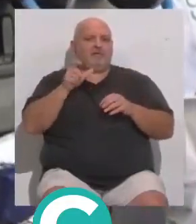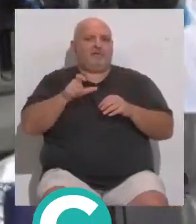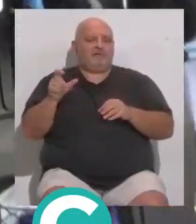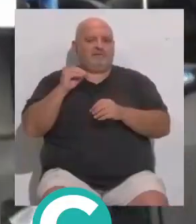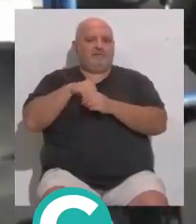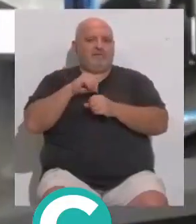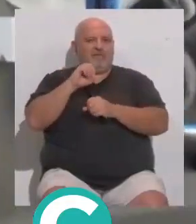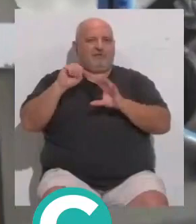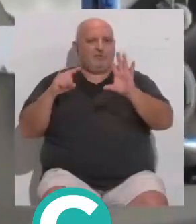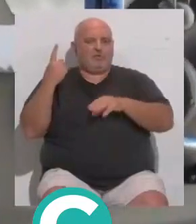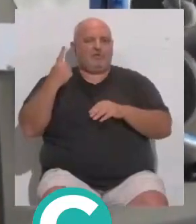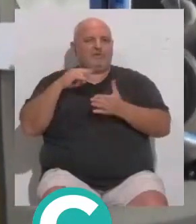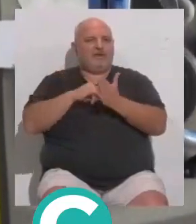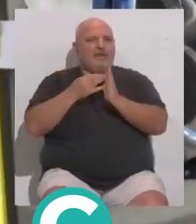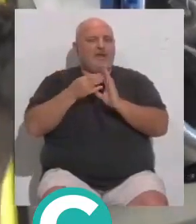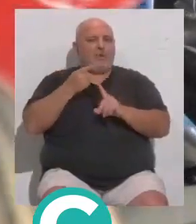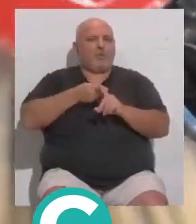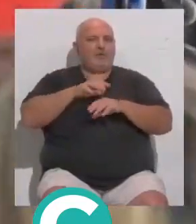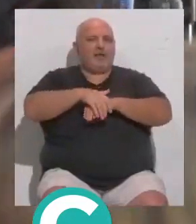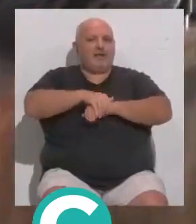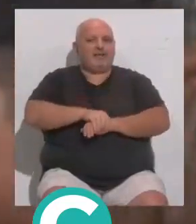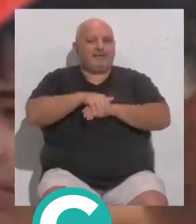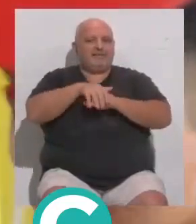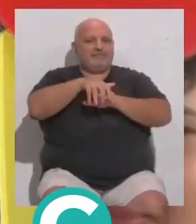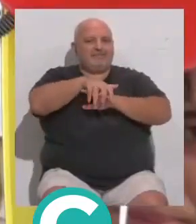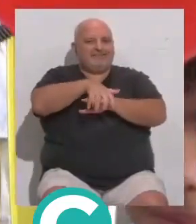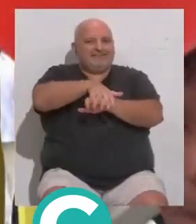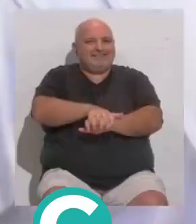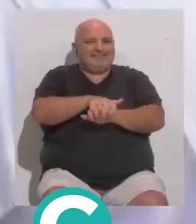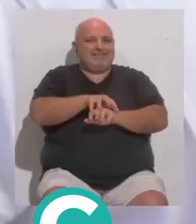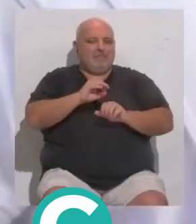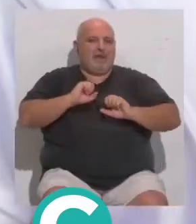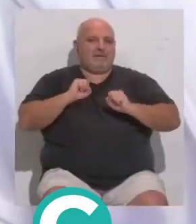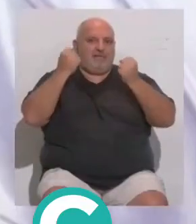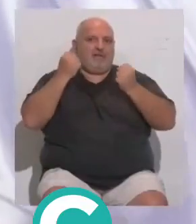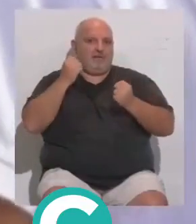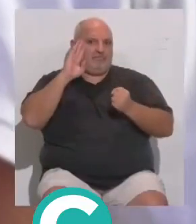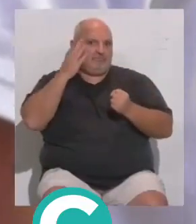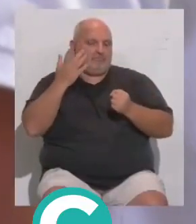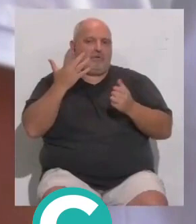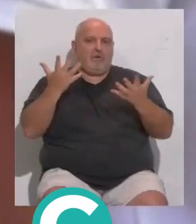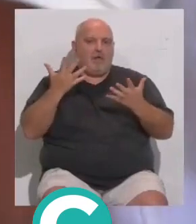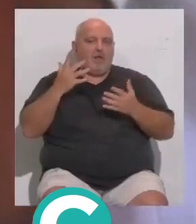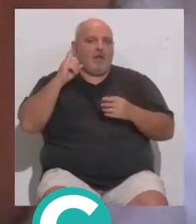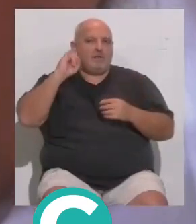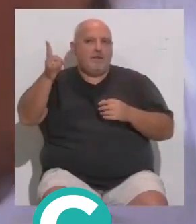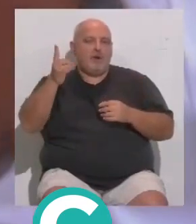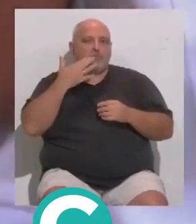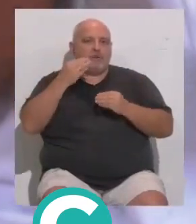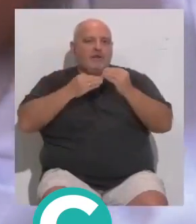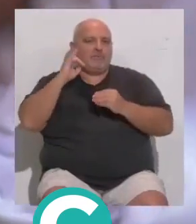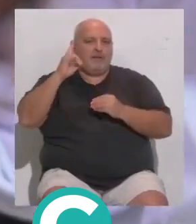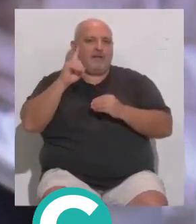del 061 las técnicas de reanimación cardiopulmonar, desde saber cómo reaccionar con una llamada telefónica